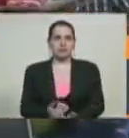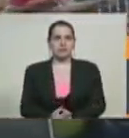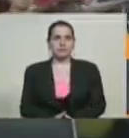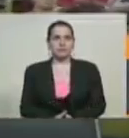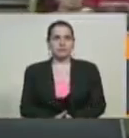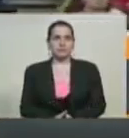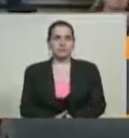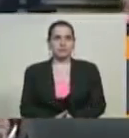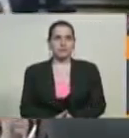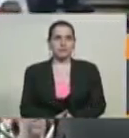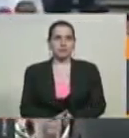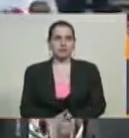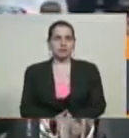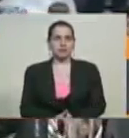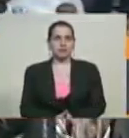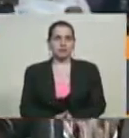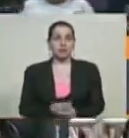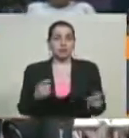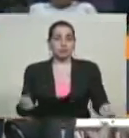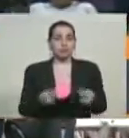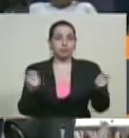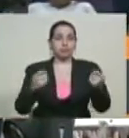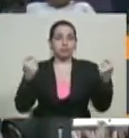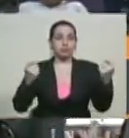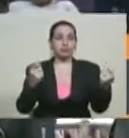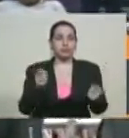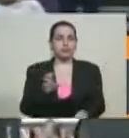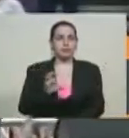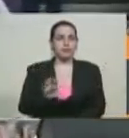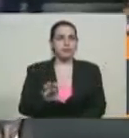nos toca una jornada de esperanza nueva,